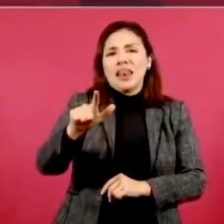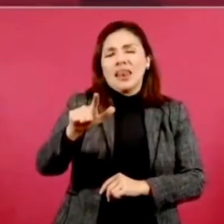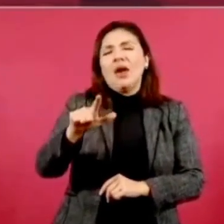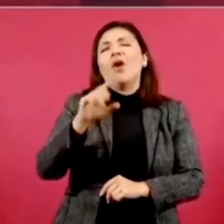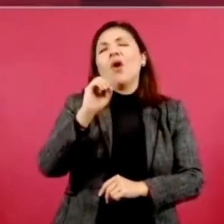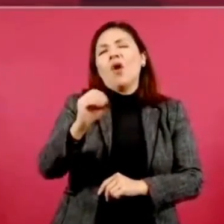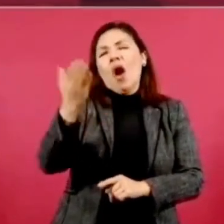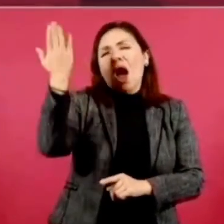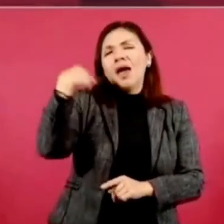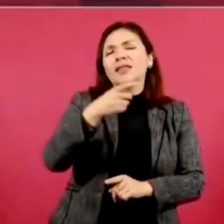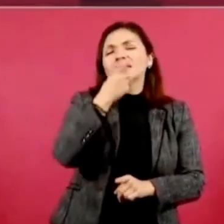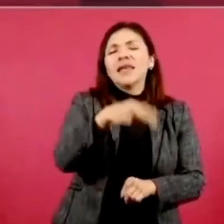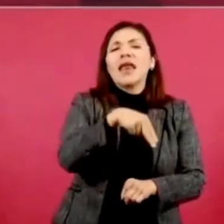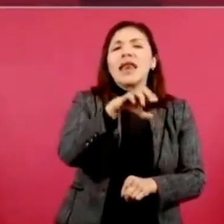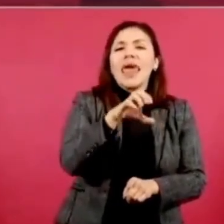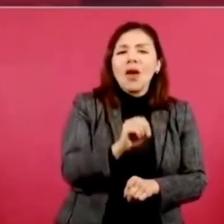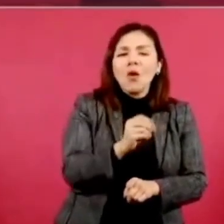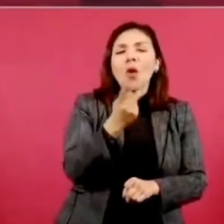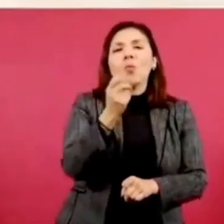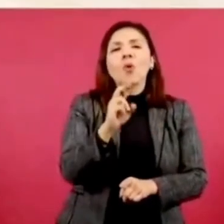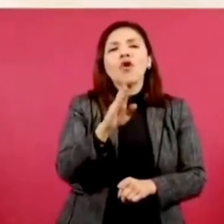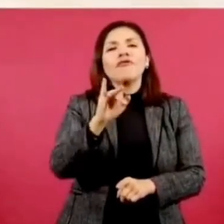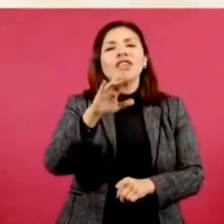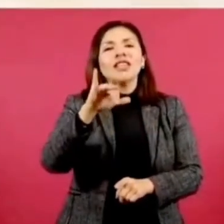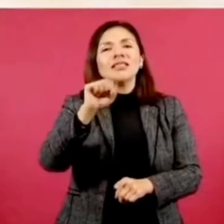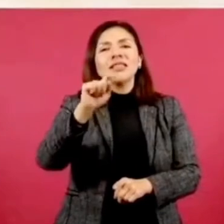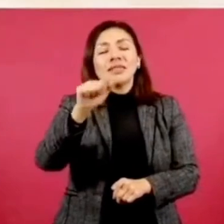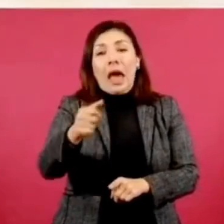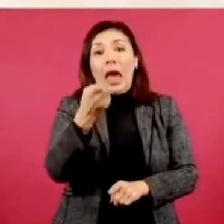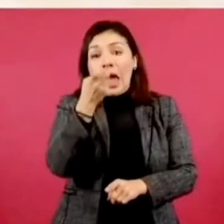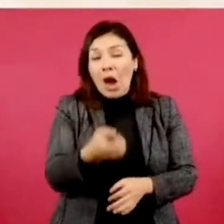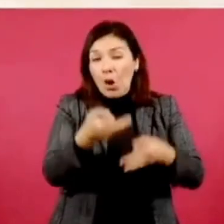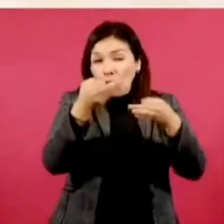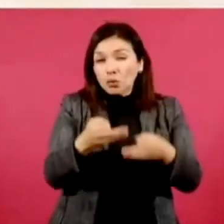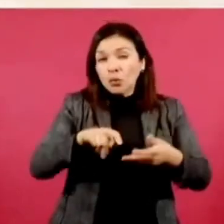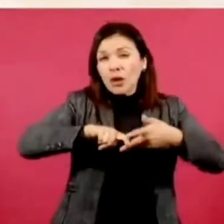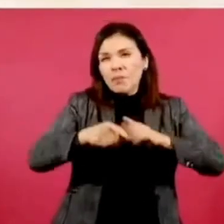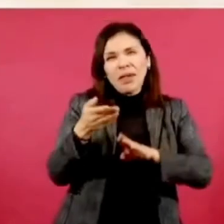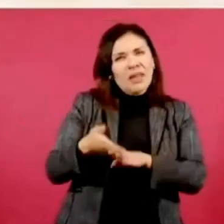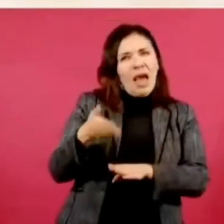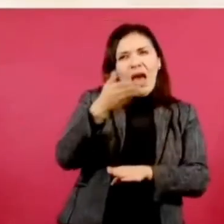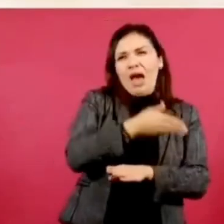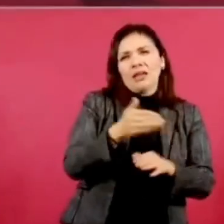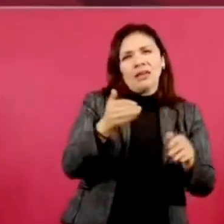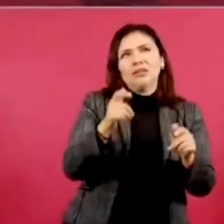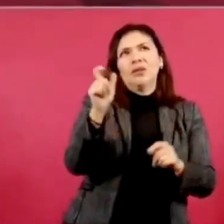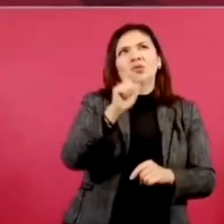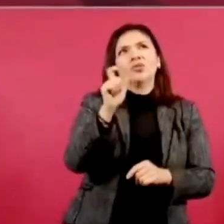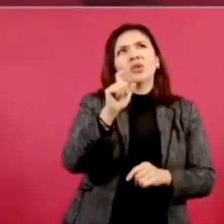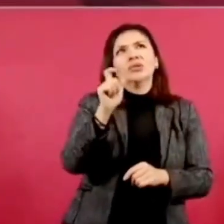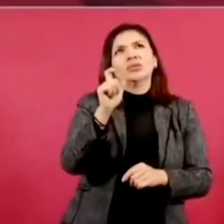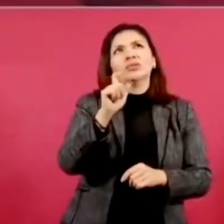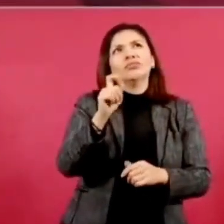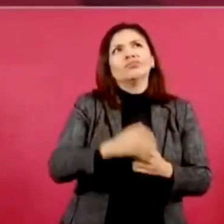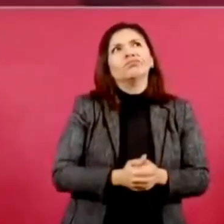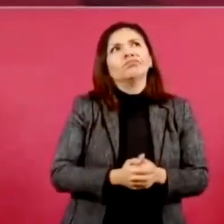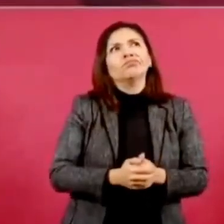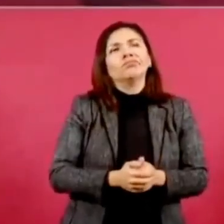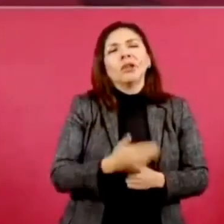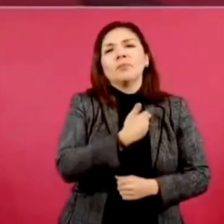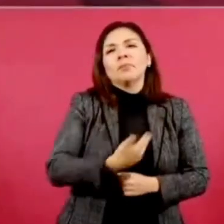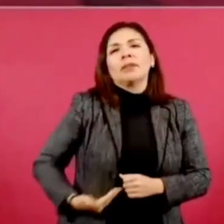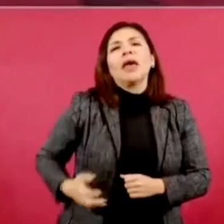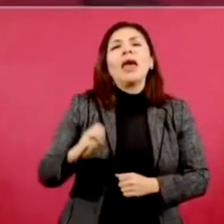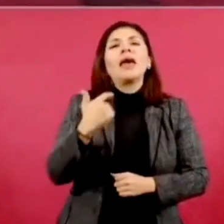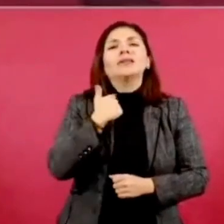neoporfirista. Empieza en un sexenio anterior con el finado Miguel de la